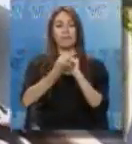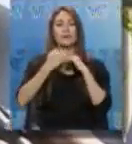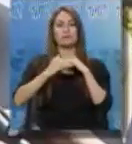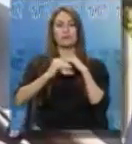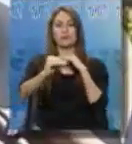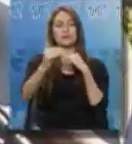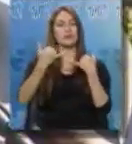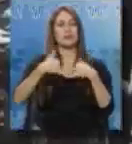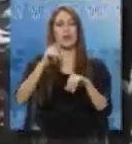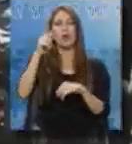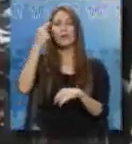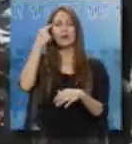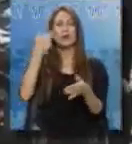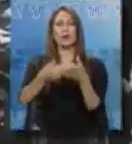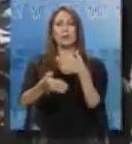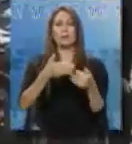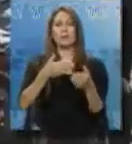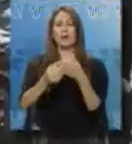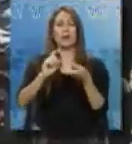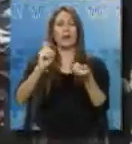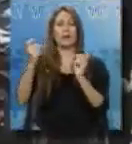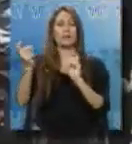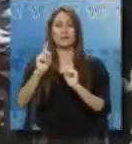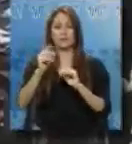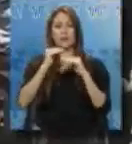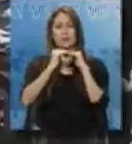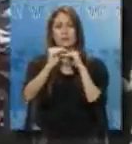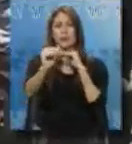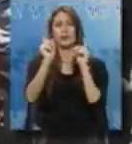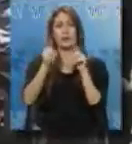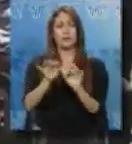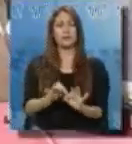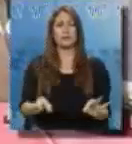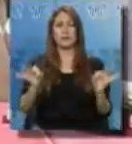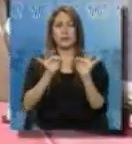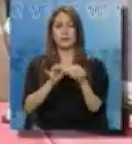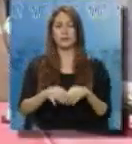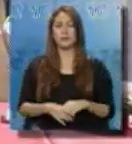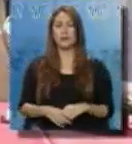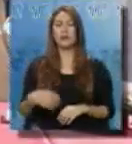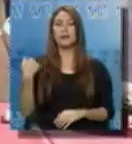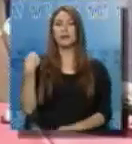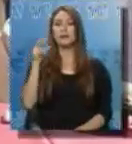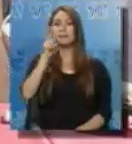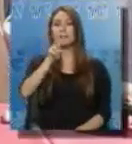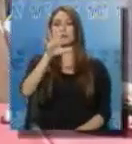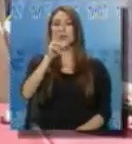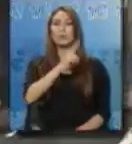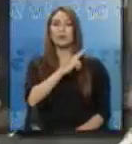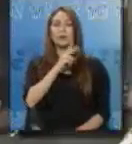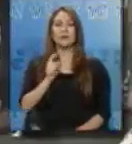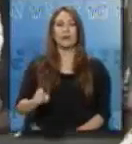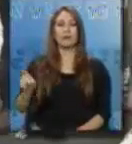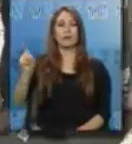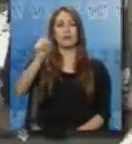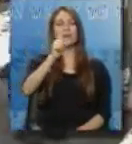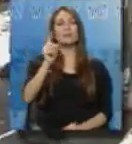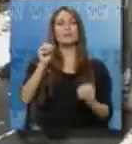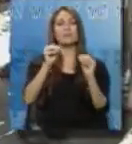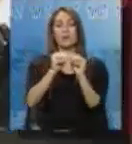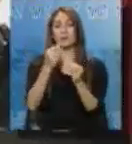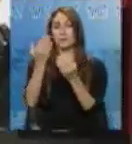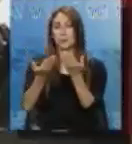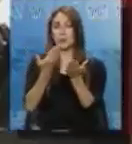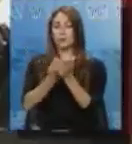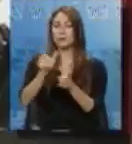sin importar el gobierno que venga. Para eso, los líderes estudiantiles harán asambleas en 25 universidades del país para recoger las